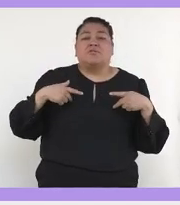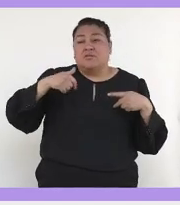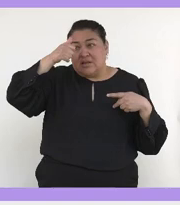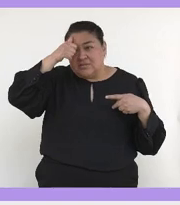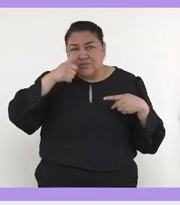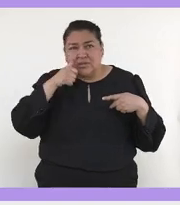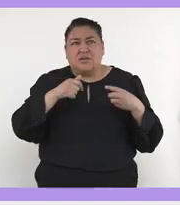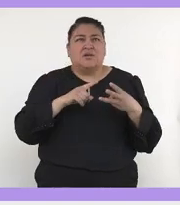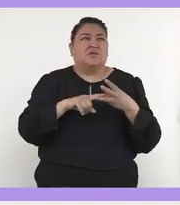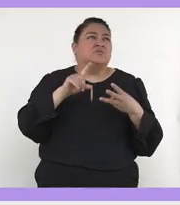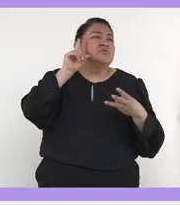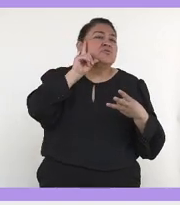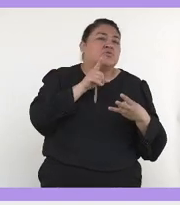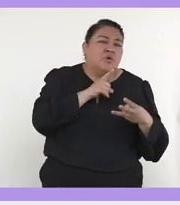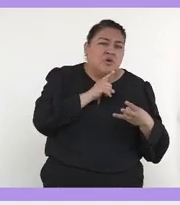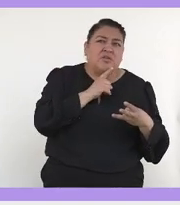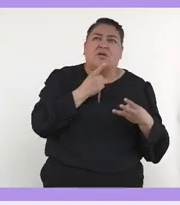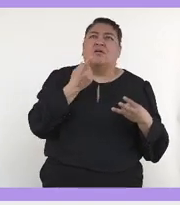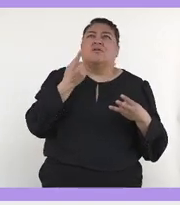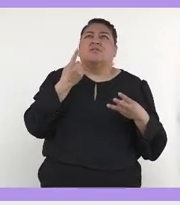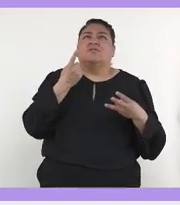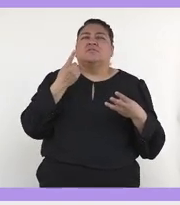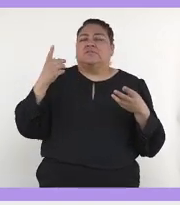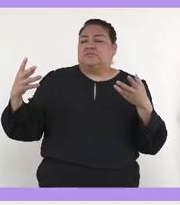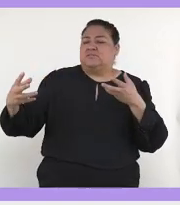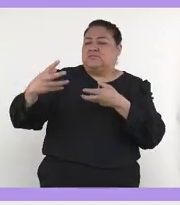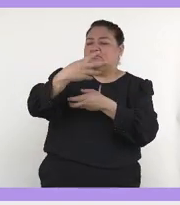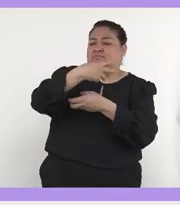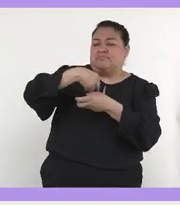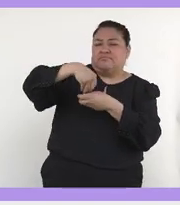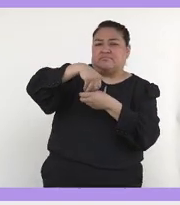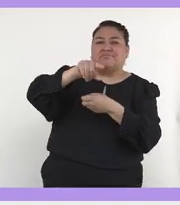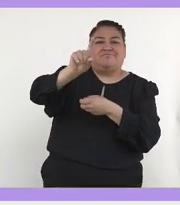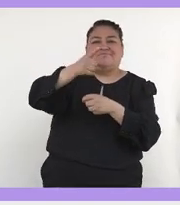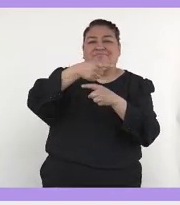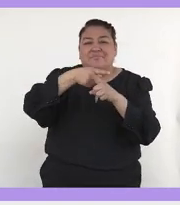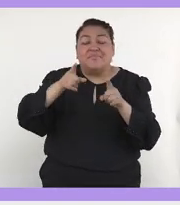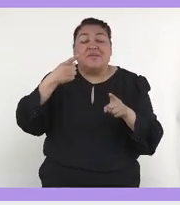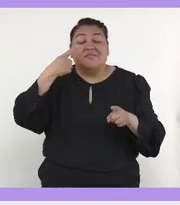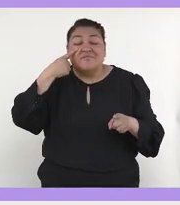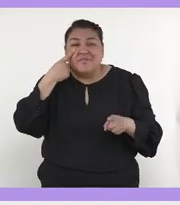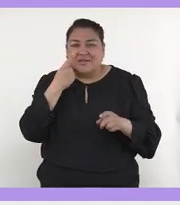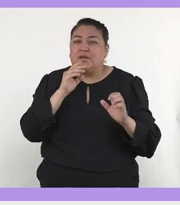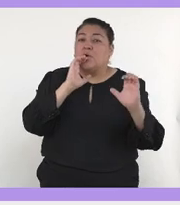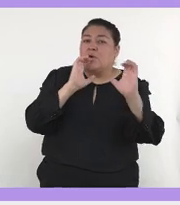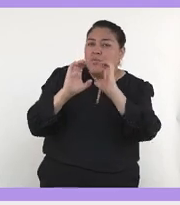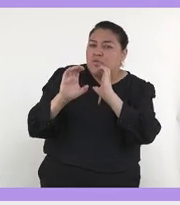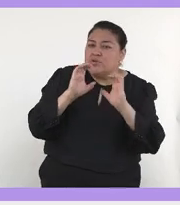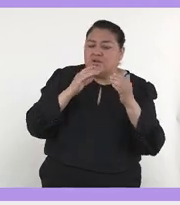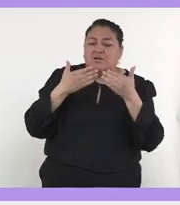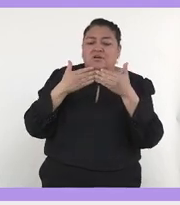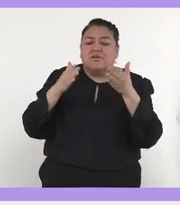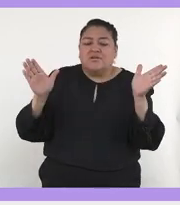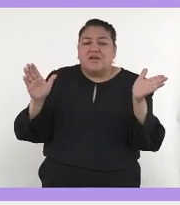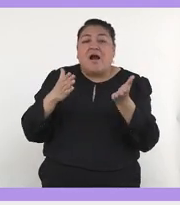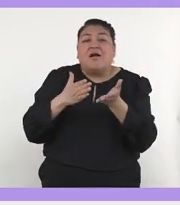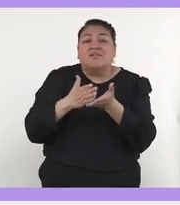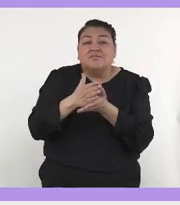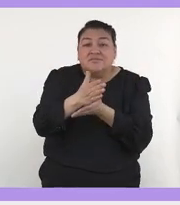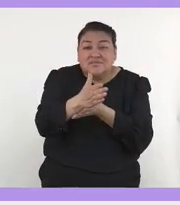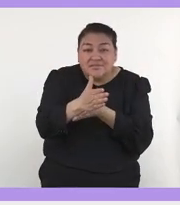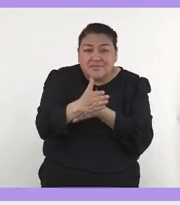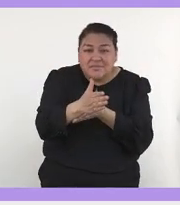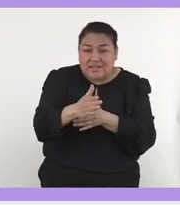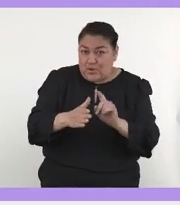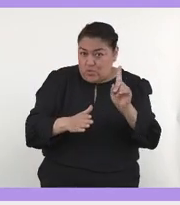pasa con las personas sordas muy buen punto Pero eso no es ser incluyente eso es accesibilidad Entonces en este caso qué podríamos hacer Sí sería maravilloso